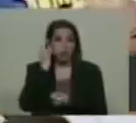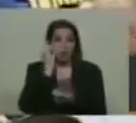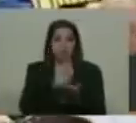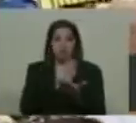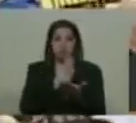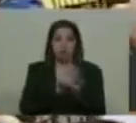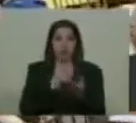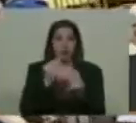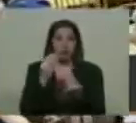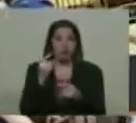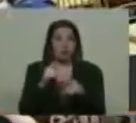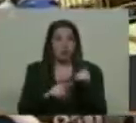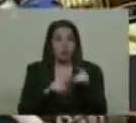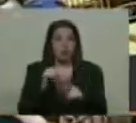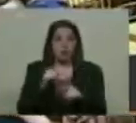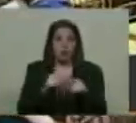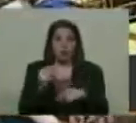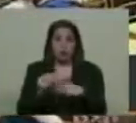cosas que hemos hecho.